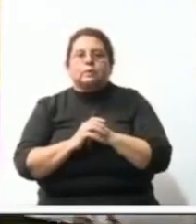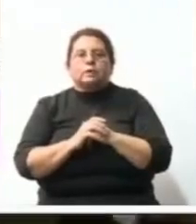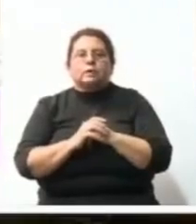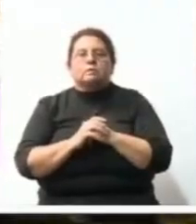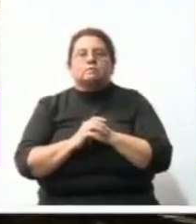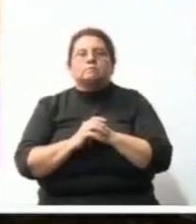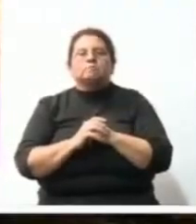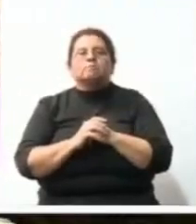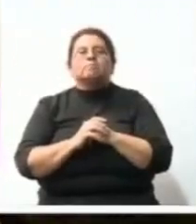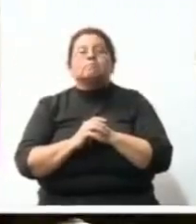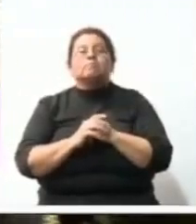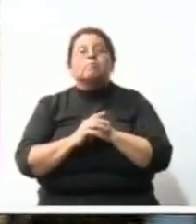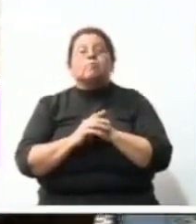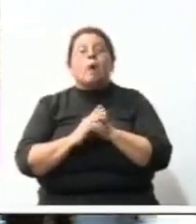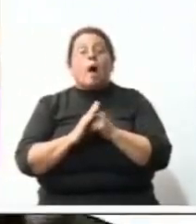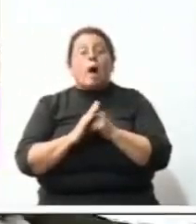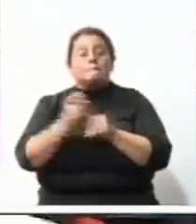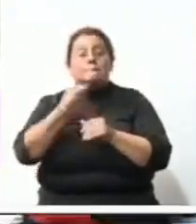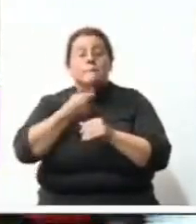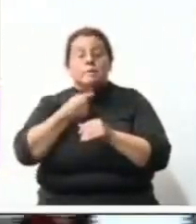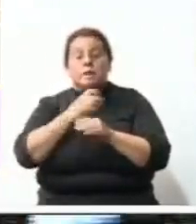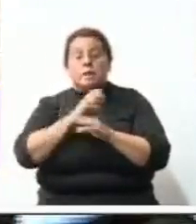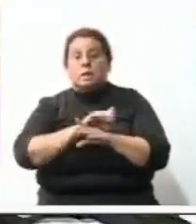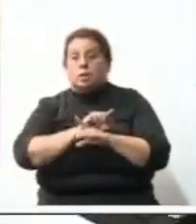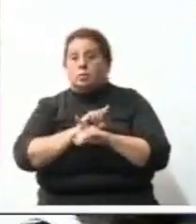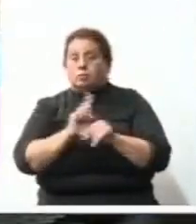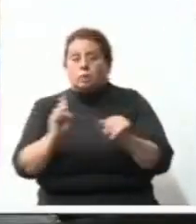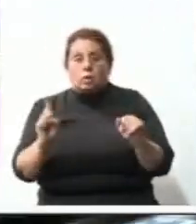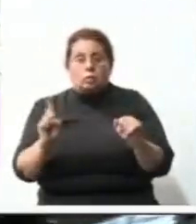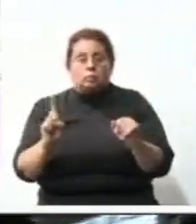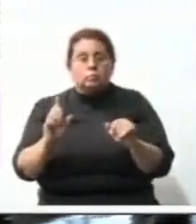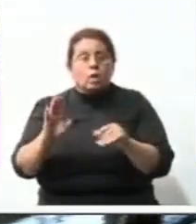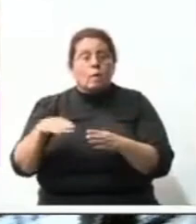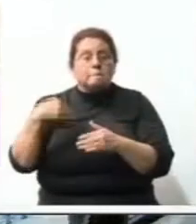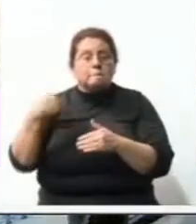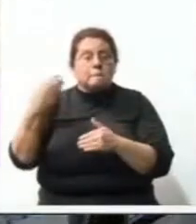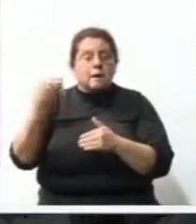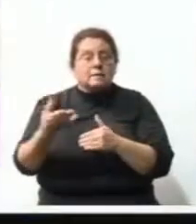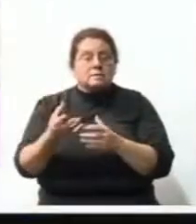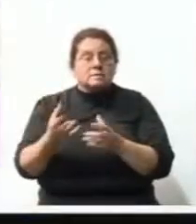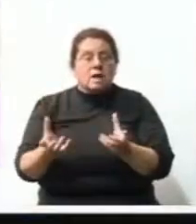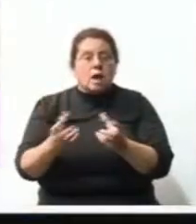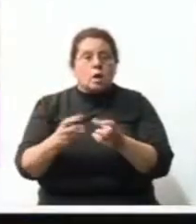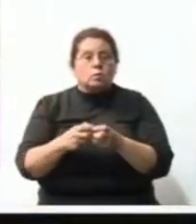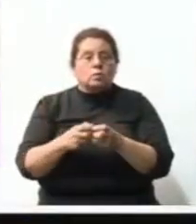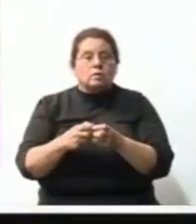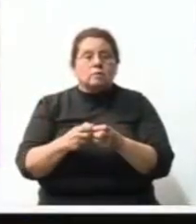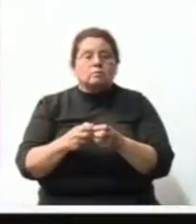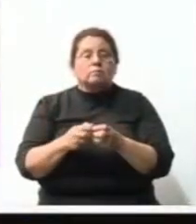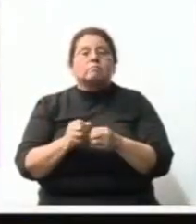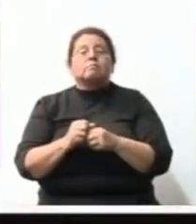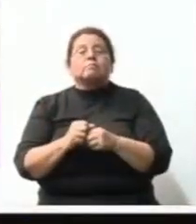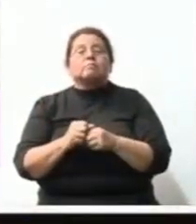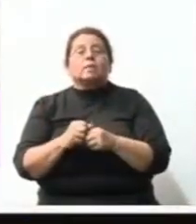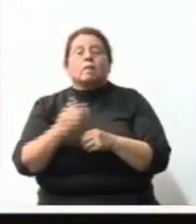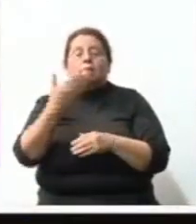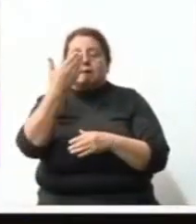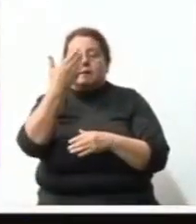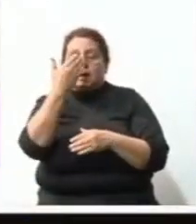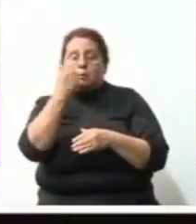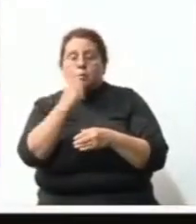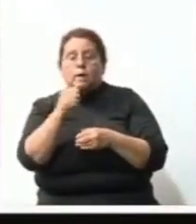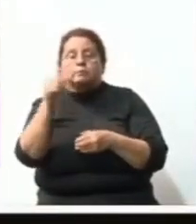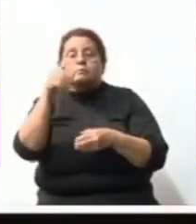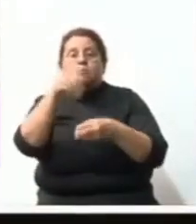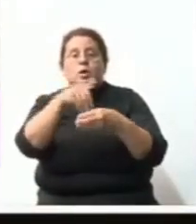la cuestión de privilegio no obtuvo el carácter preferente pasa la junta de interpretación y reglamento y luego votamos la moción para alterar